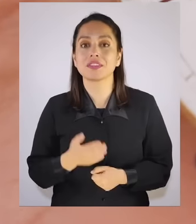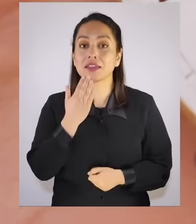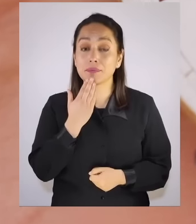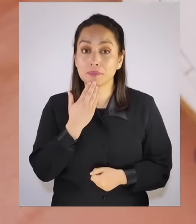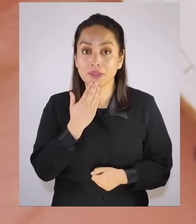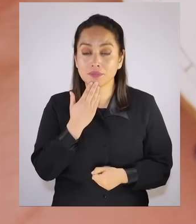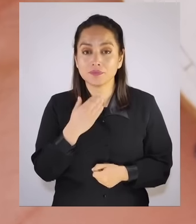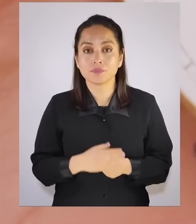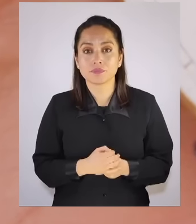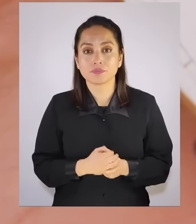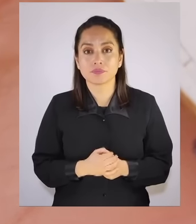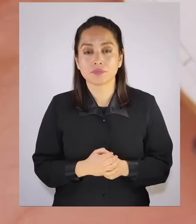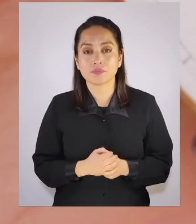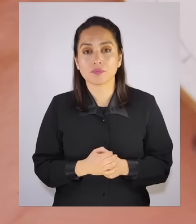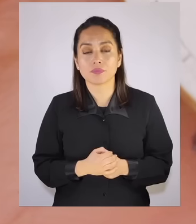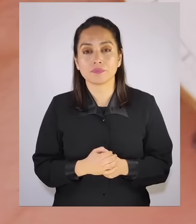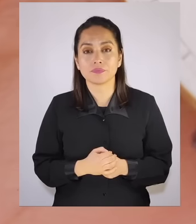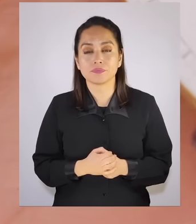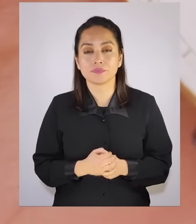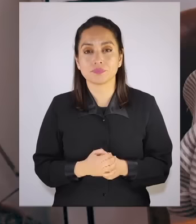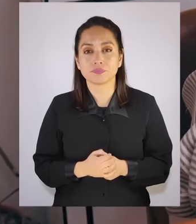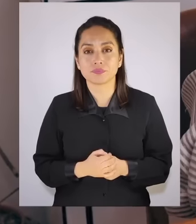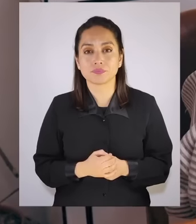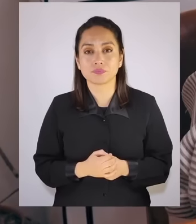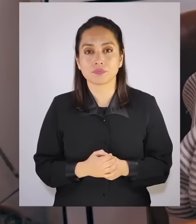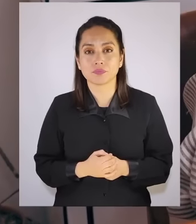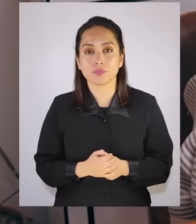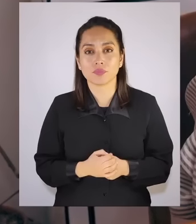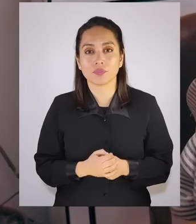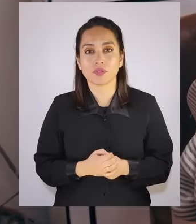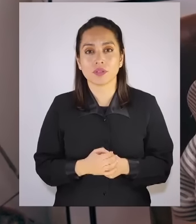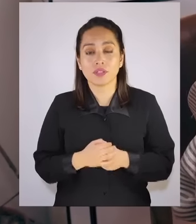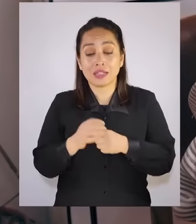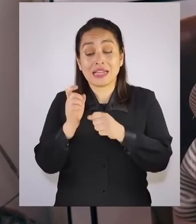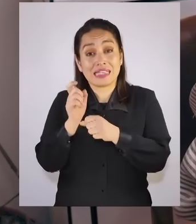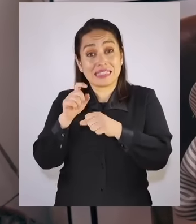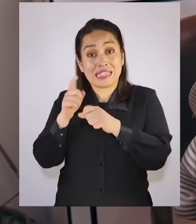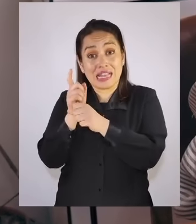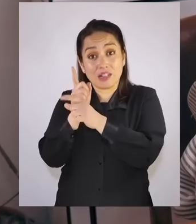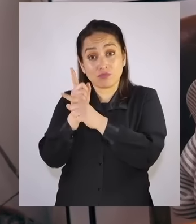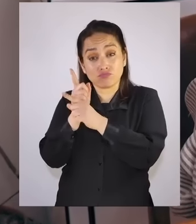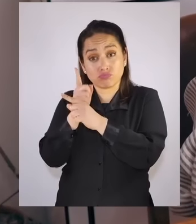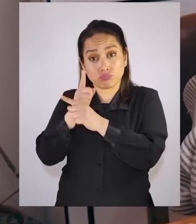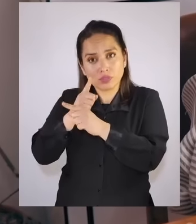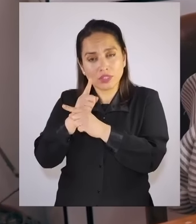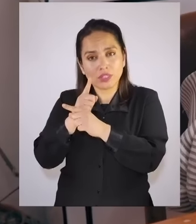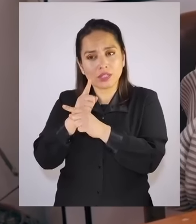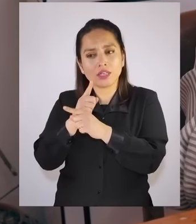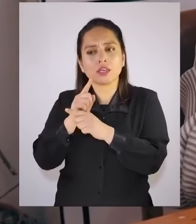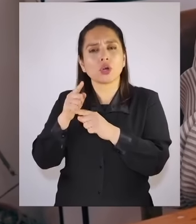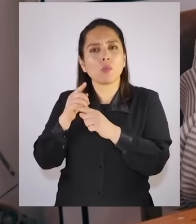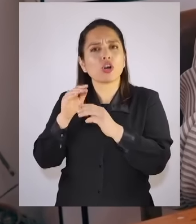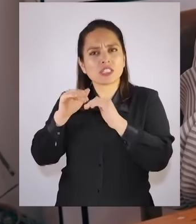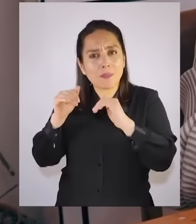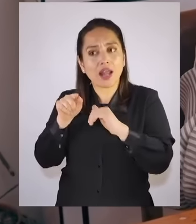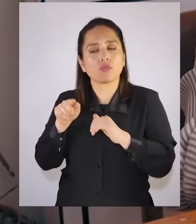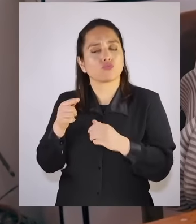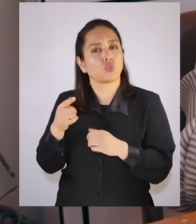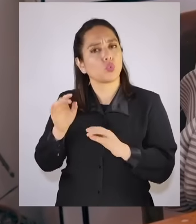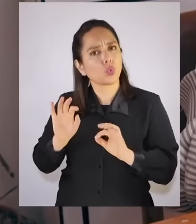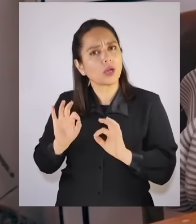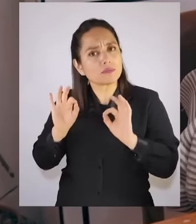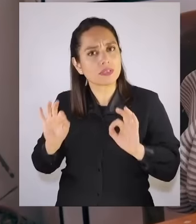También, el hecho que tenga separado el segundero, aparentemente eso lo hace un reloj particular, en el